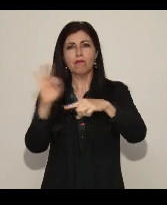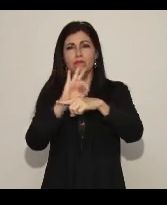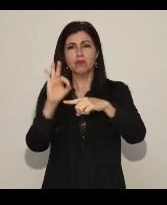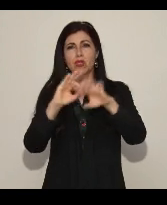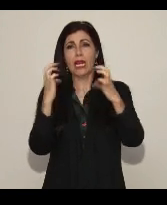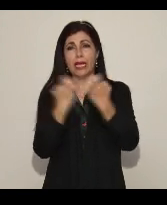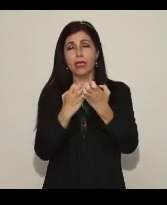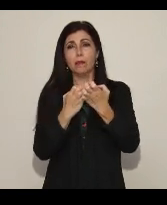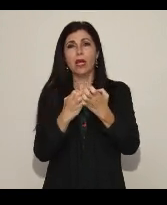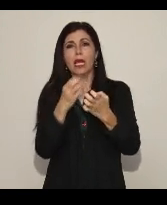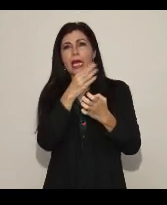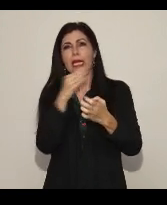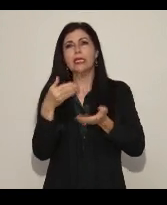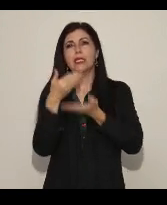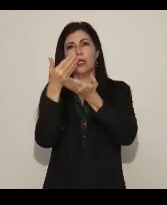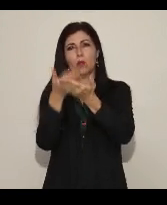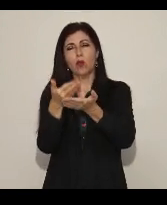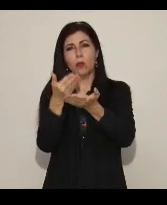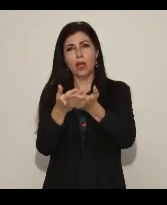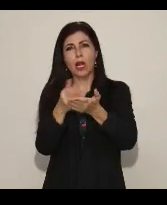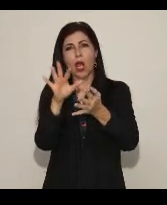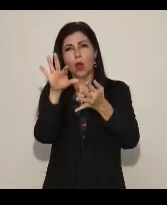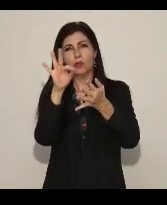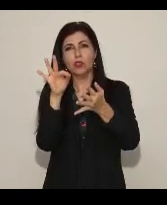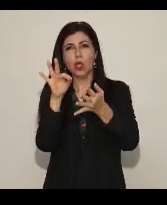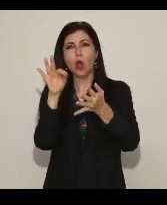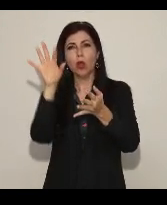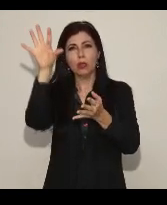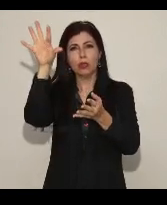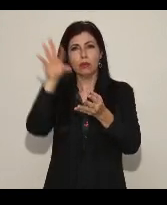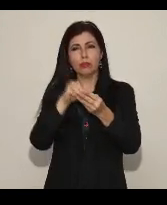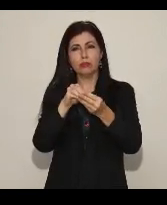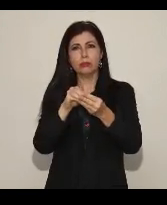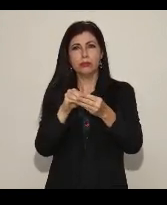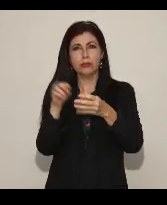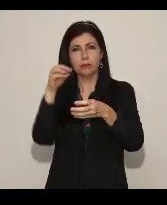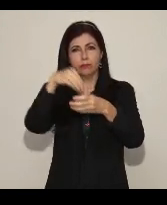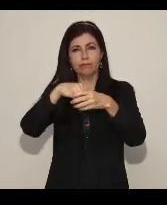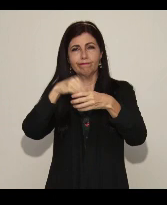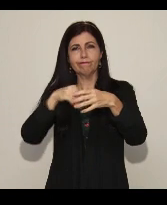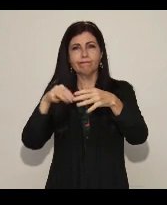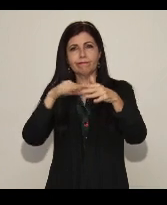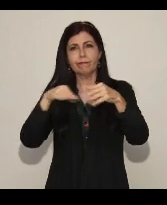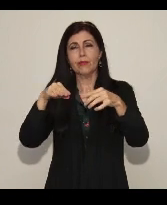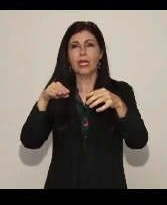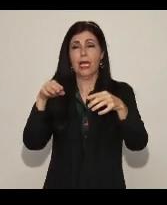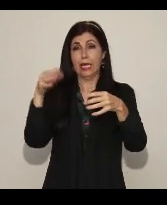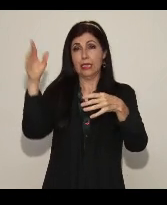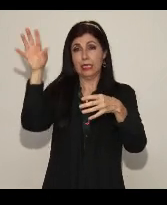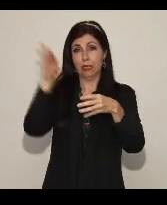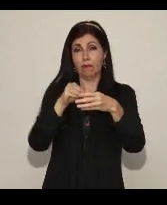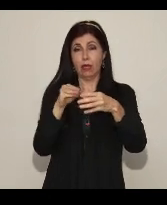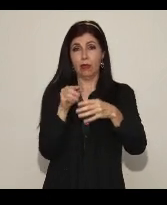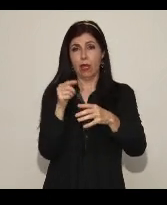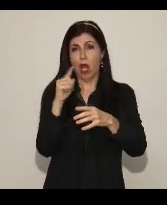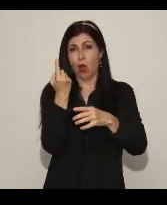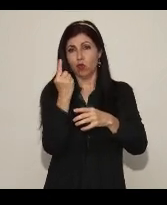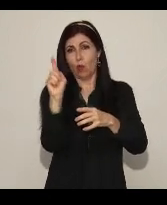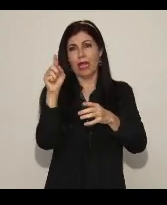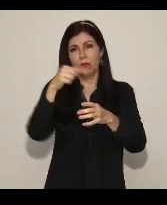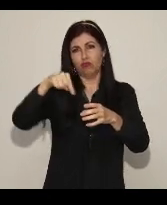operativo de su equipo y se le proporcionará la opción de descarga del instalador. La descarga se inicia de modo